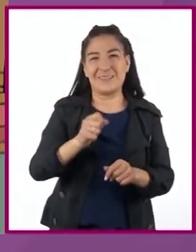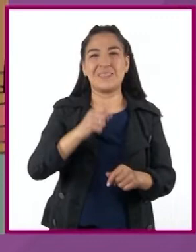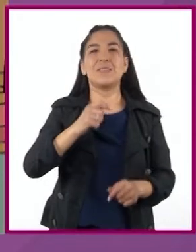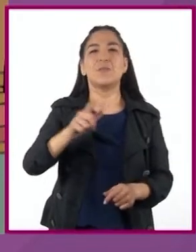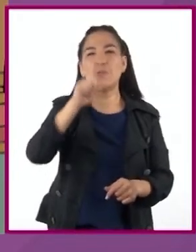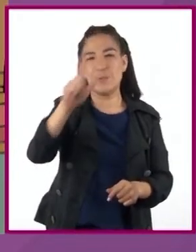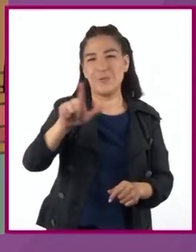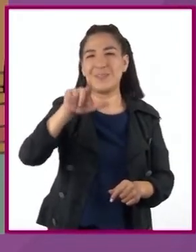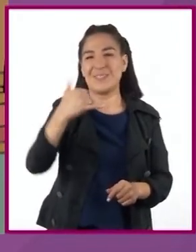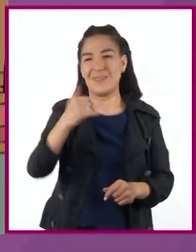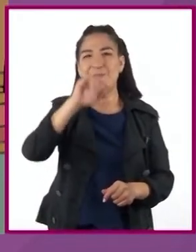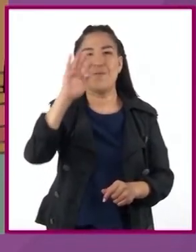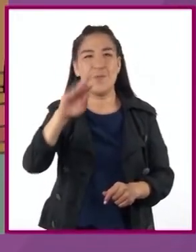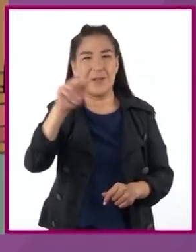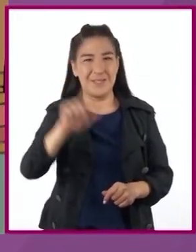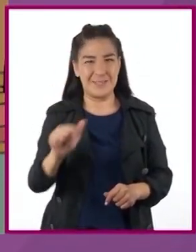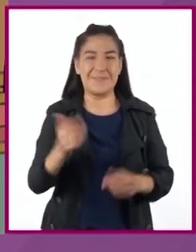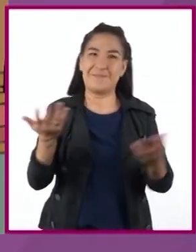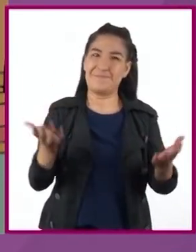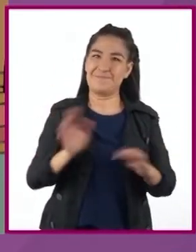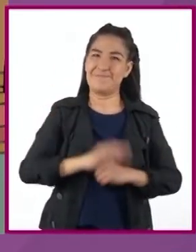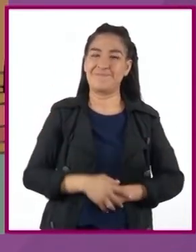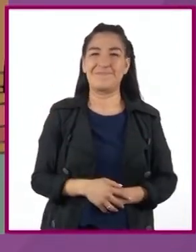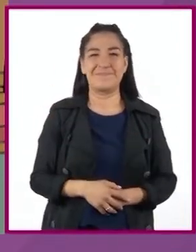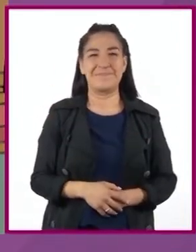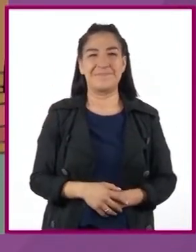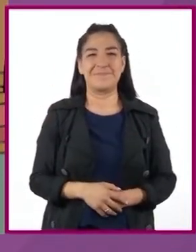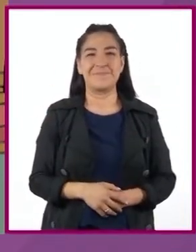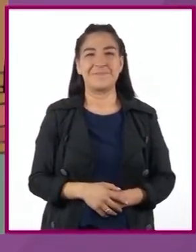ese monolito, ¿verdad?